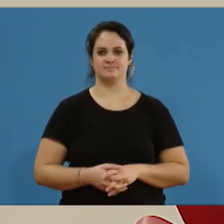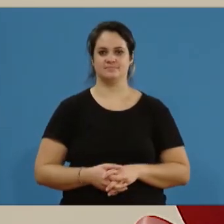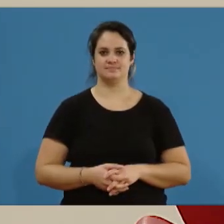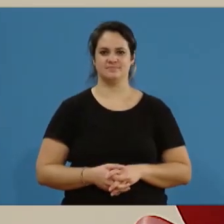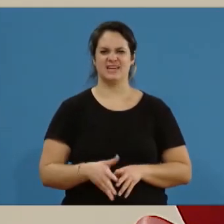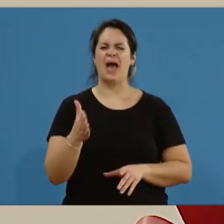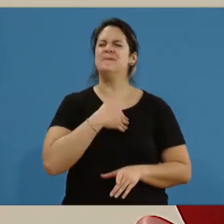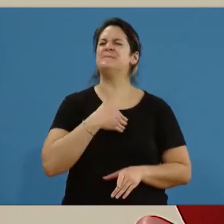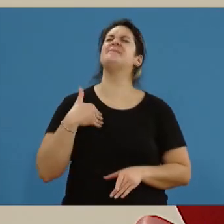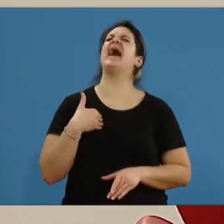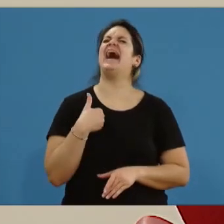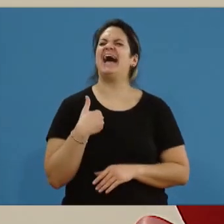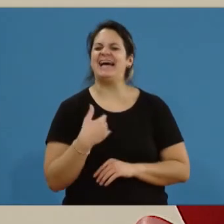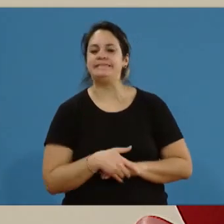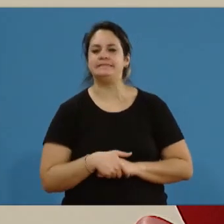¡Mamá!